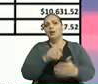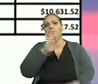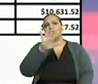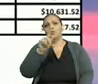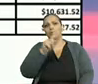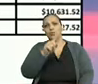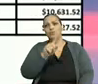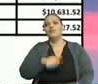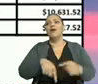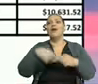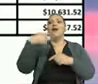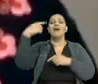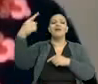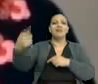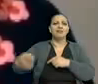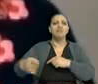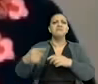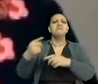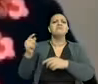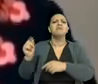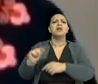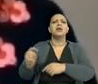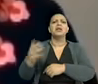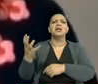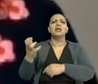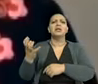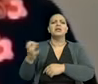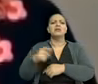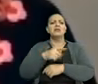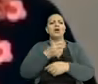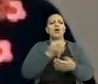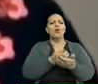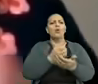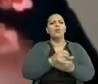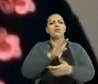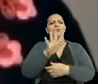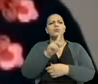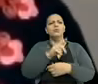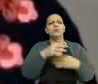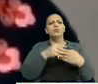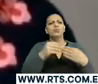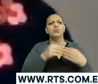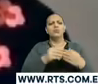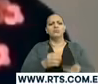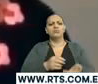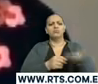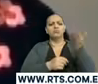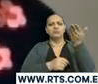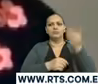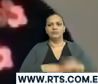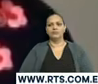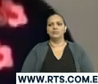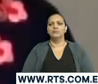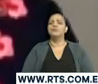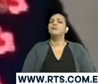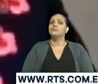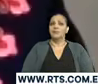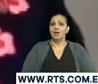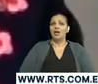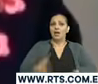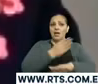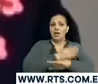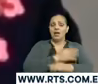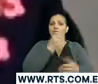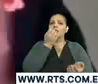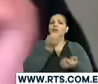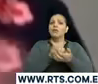a $15. Adquirimos bolsas que sin duda eran las mejores que en este momento se ofertaban,